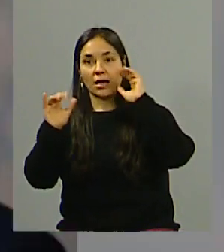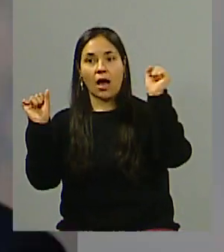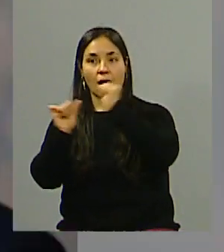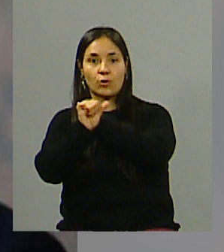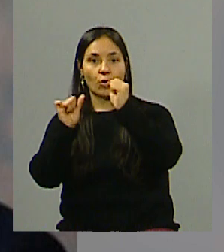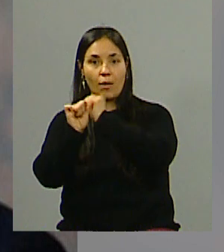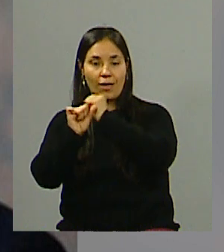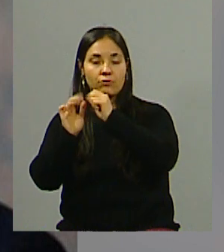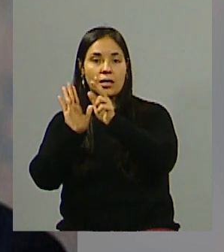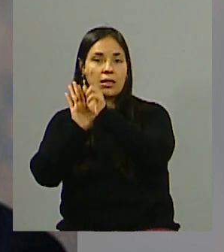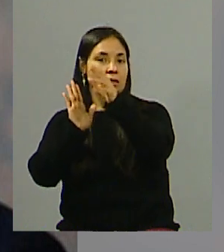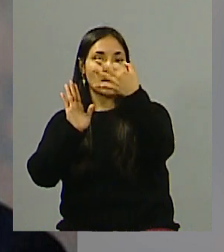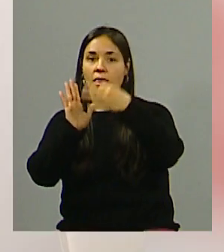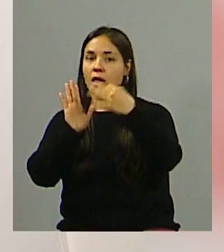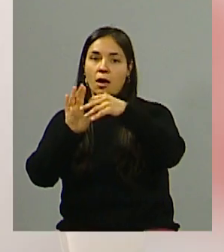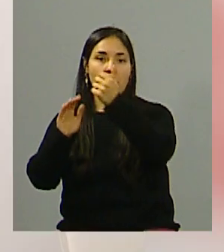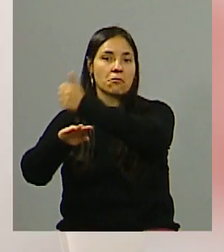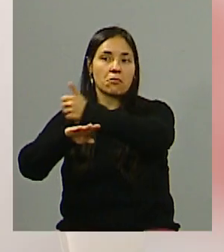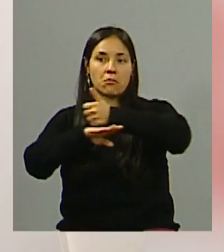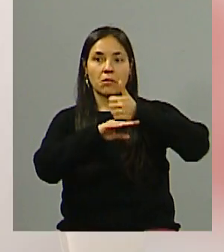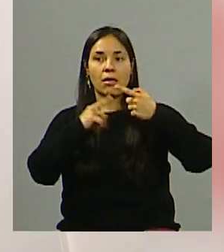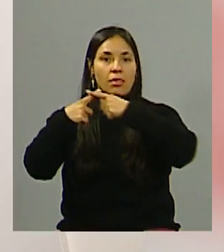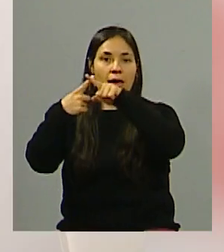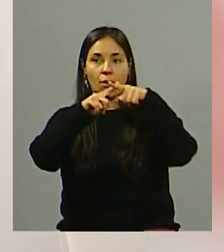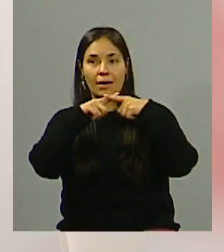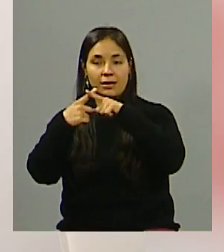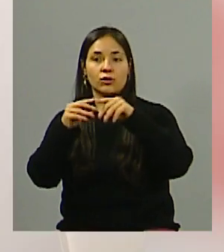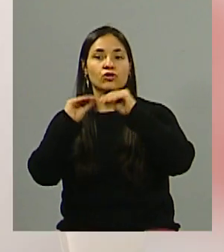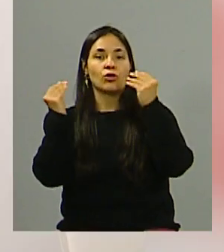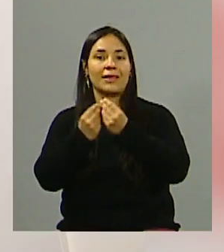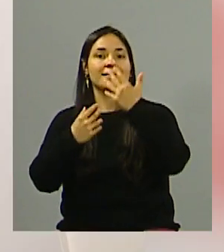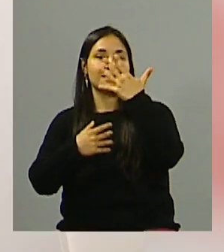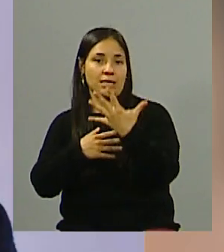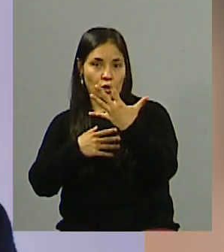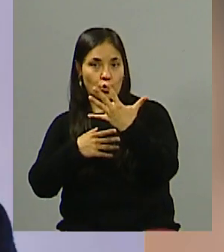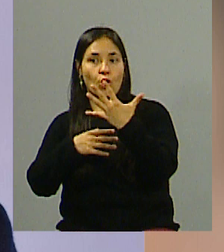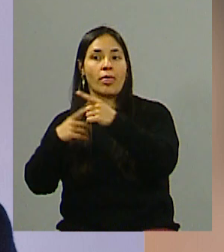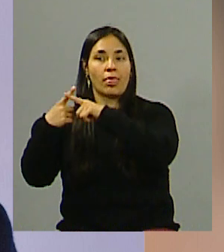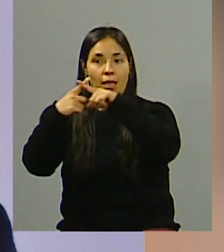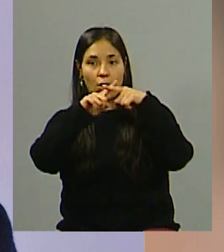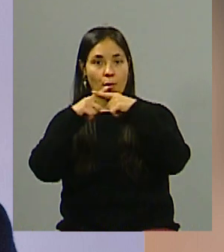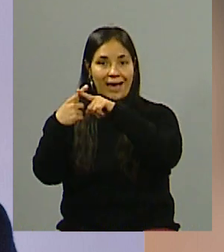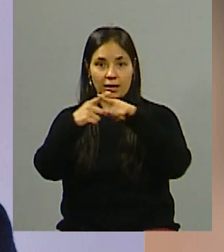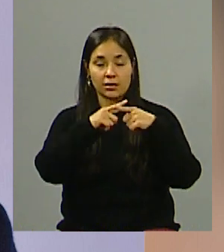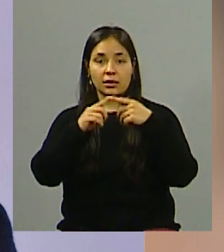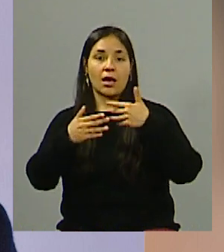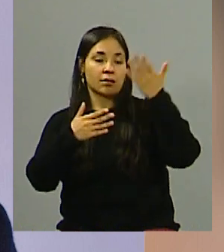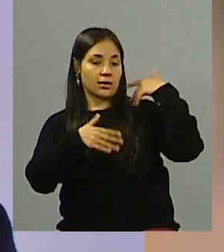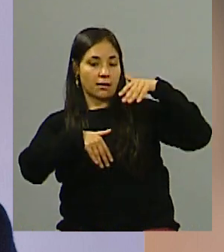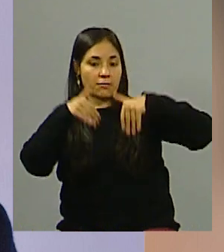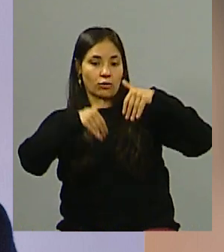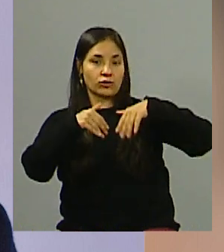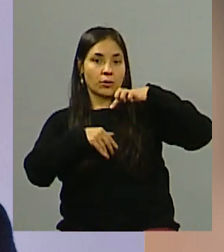realizan estos debates. Bueno, son 5 los candidatos que van a estar participando, quienes superaron la instancia de las PASO. Hay